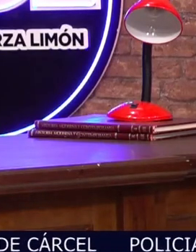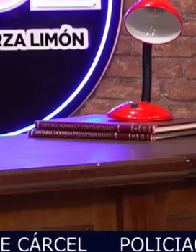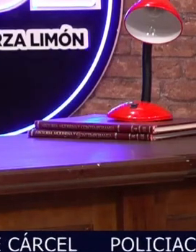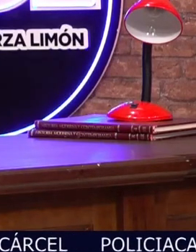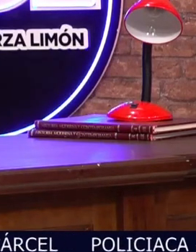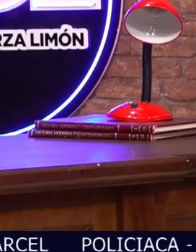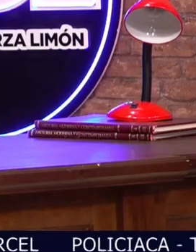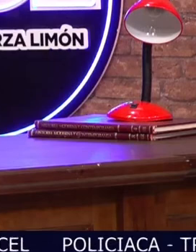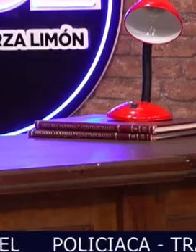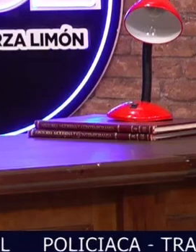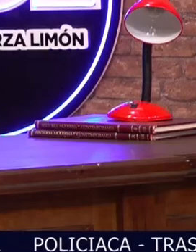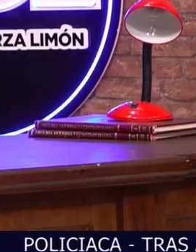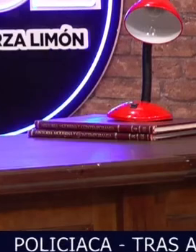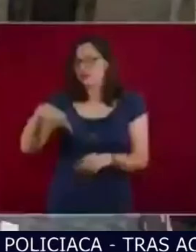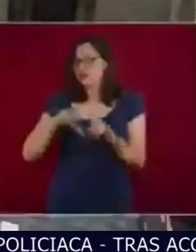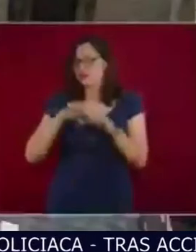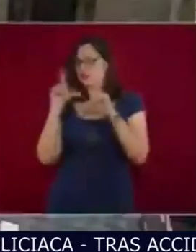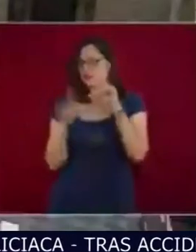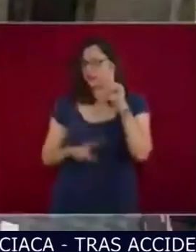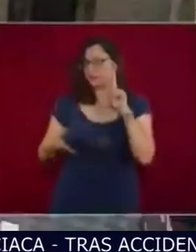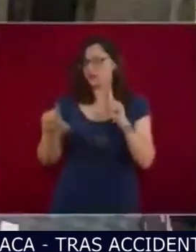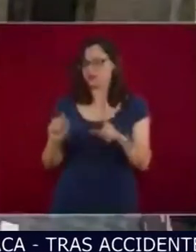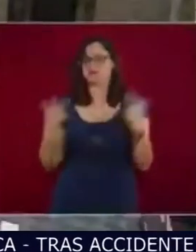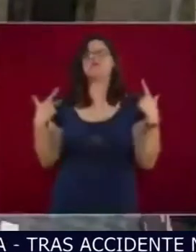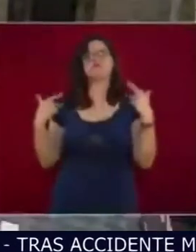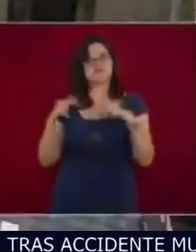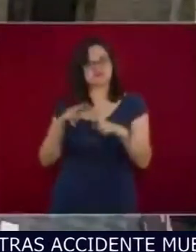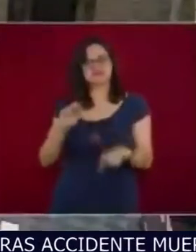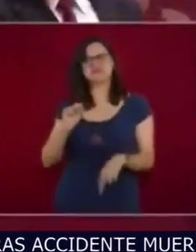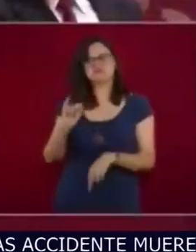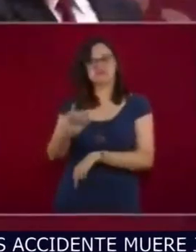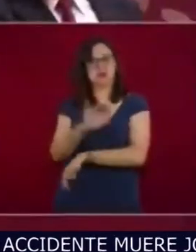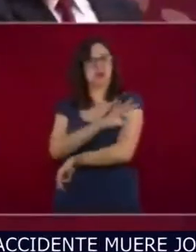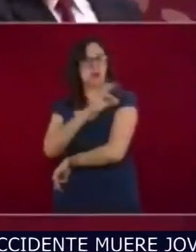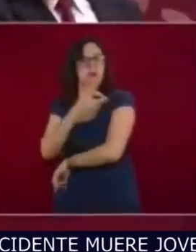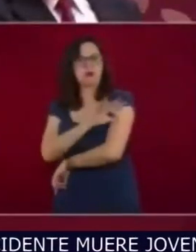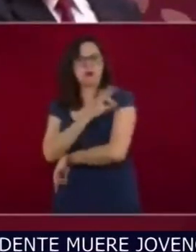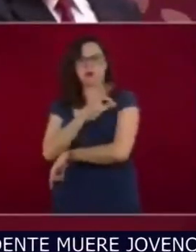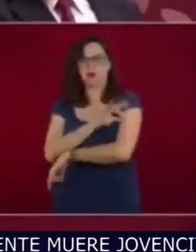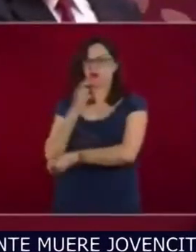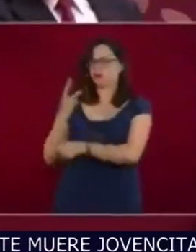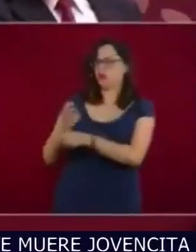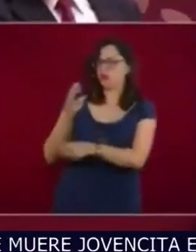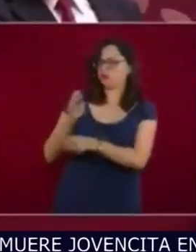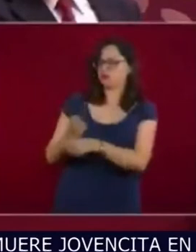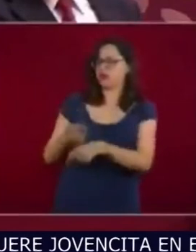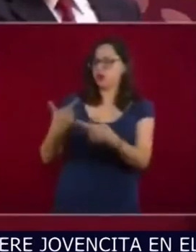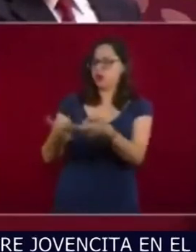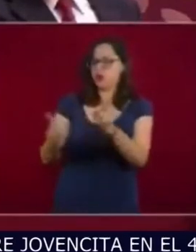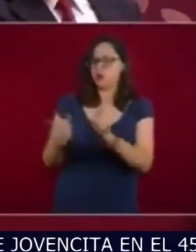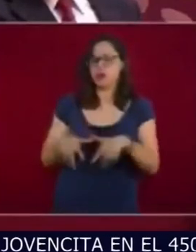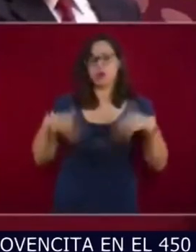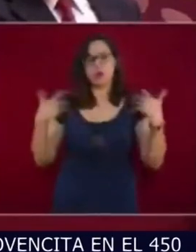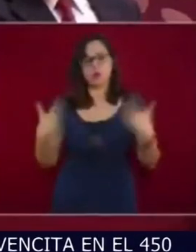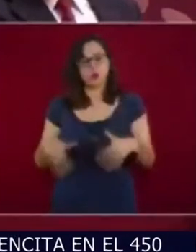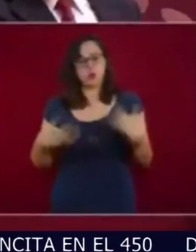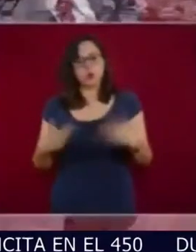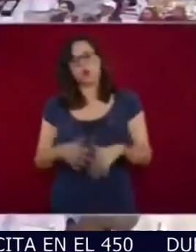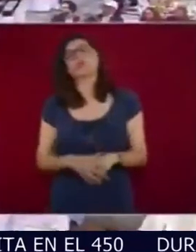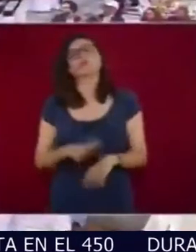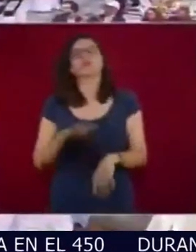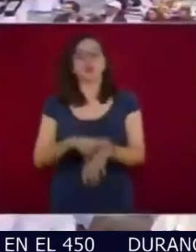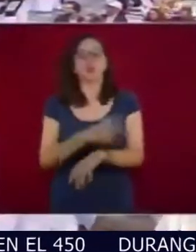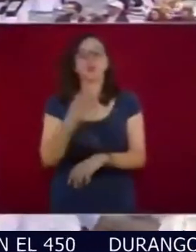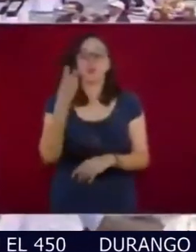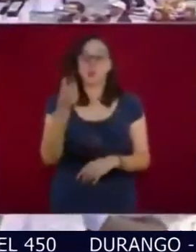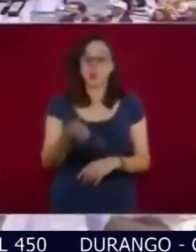de Educación en el país. Por ello, la nueva política de bienestar salario prevé un aumento